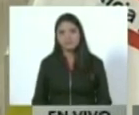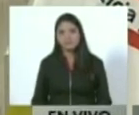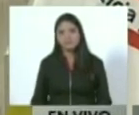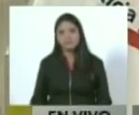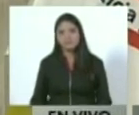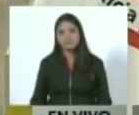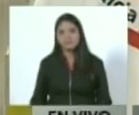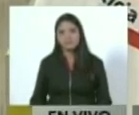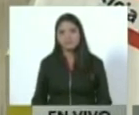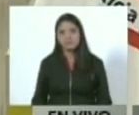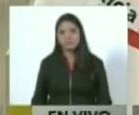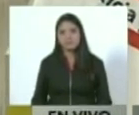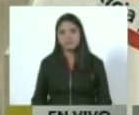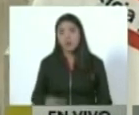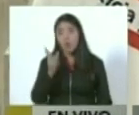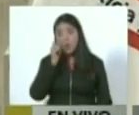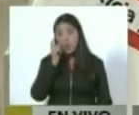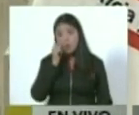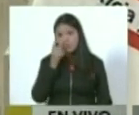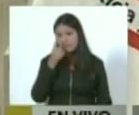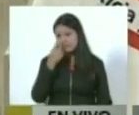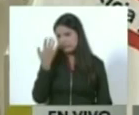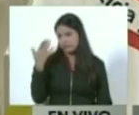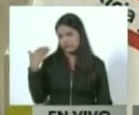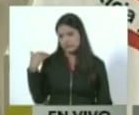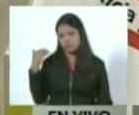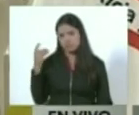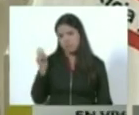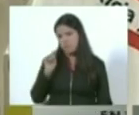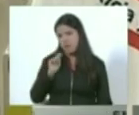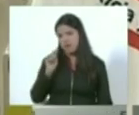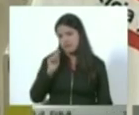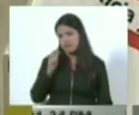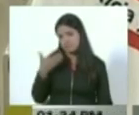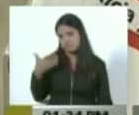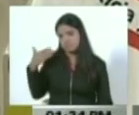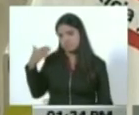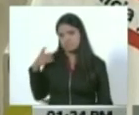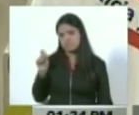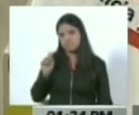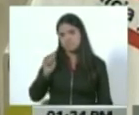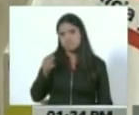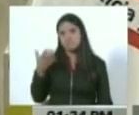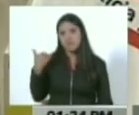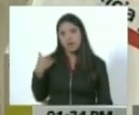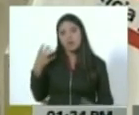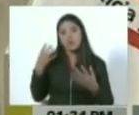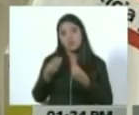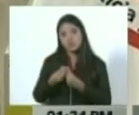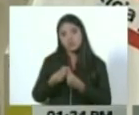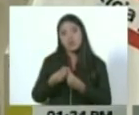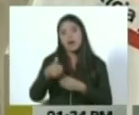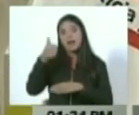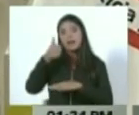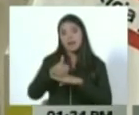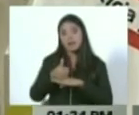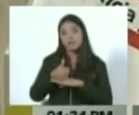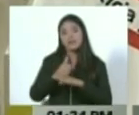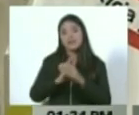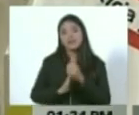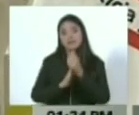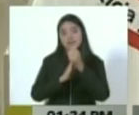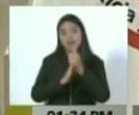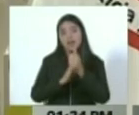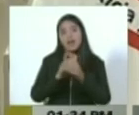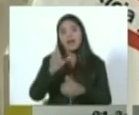Este detenido desde hace algún tiempo, algunos meses atrás, conjuntamente con el jefe de escolta Lilian